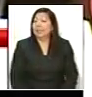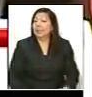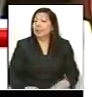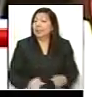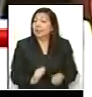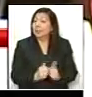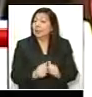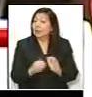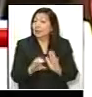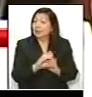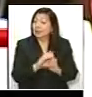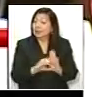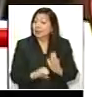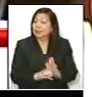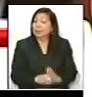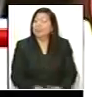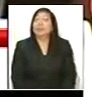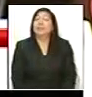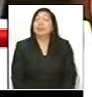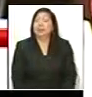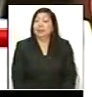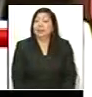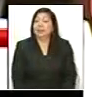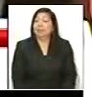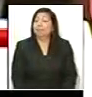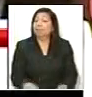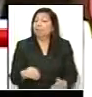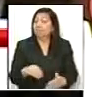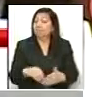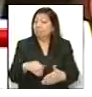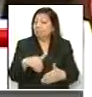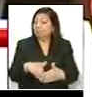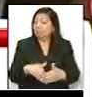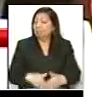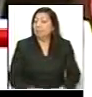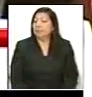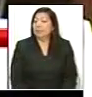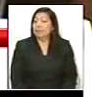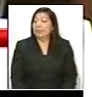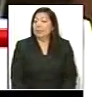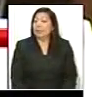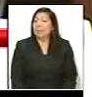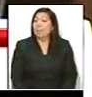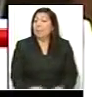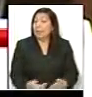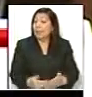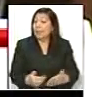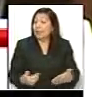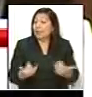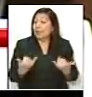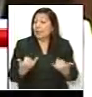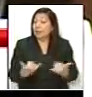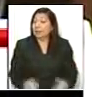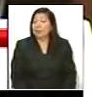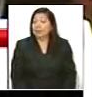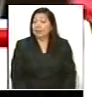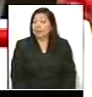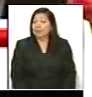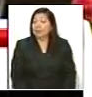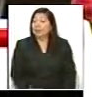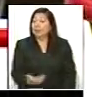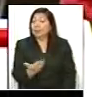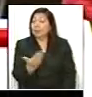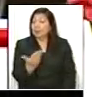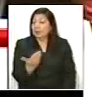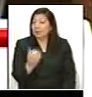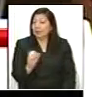de las reformas constitucionales. Lo voy a poner al voto. Pero antes de poner al voto eso, voy a poner al voto el pedido,